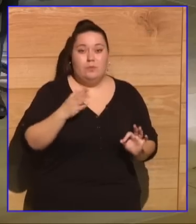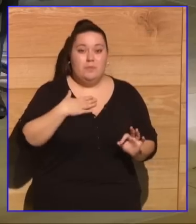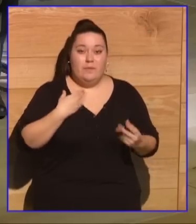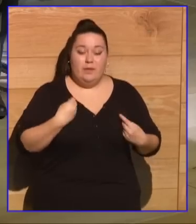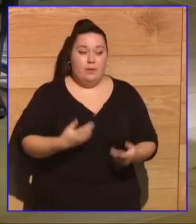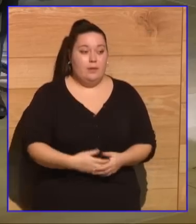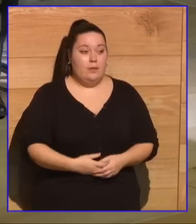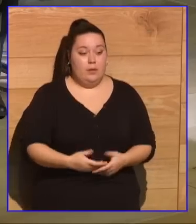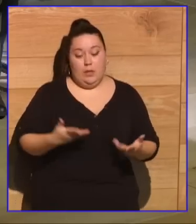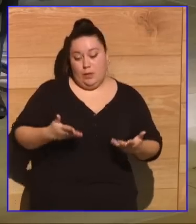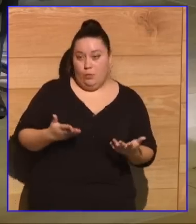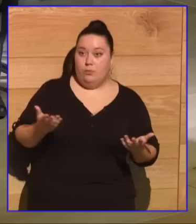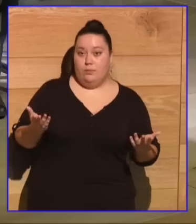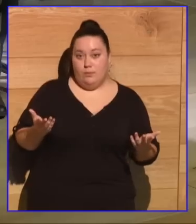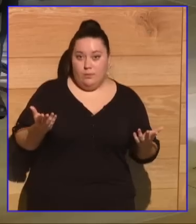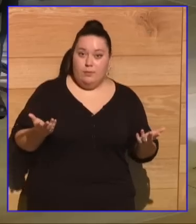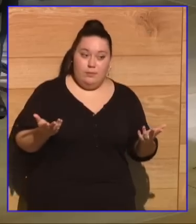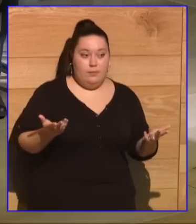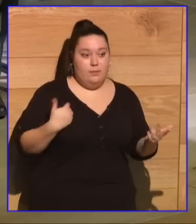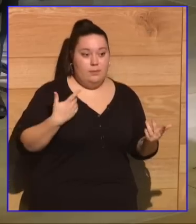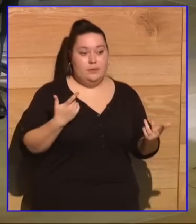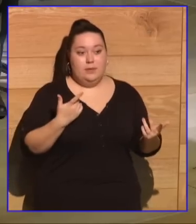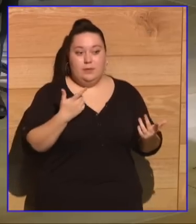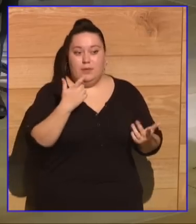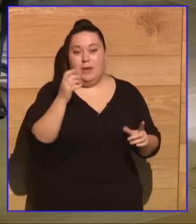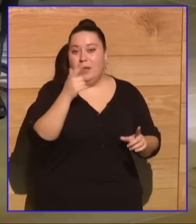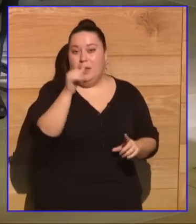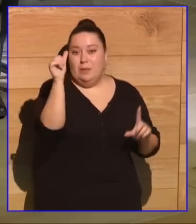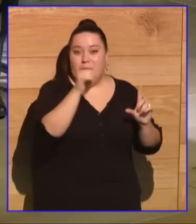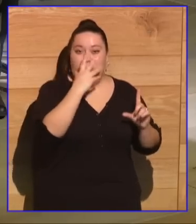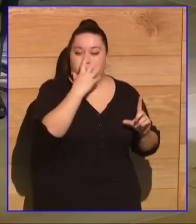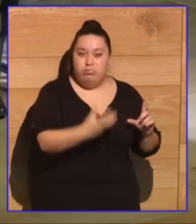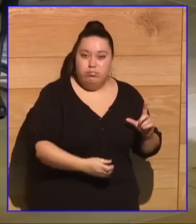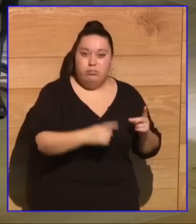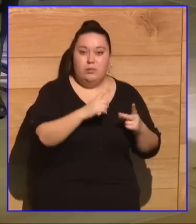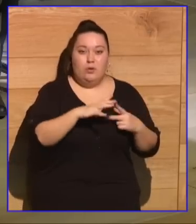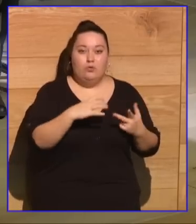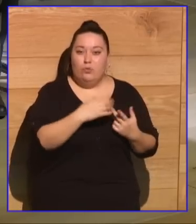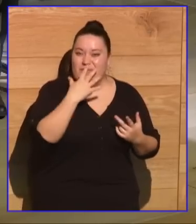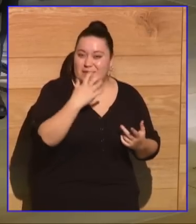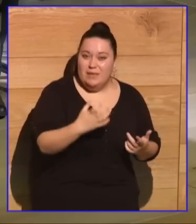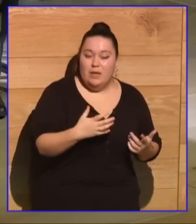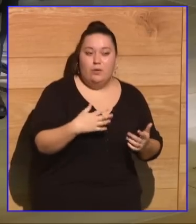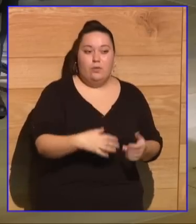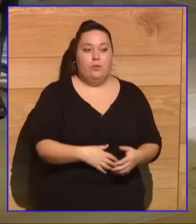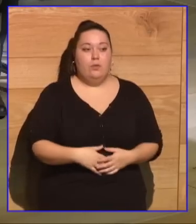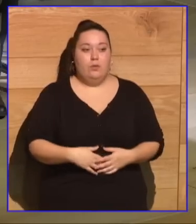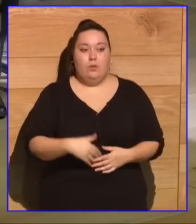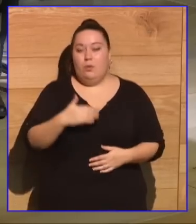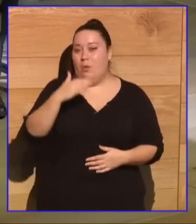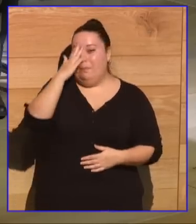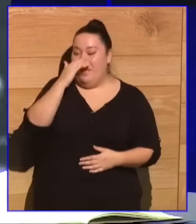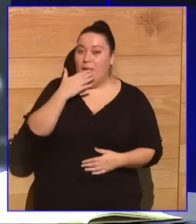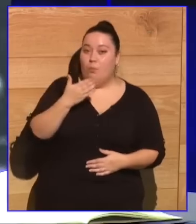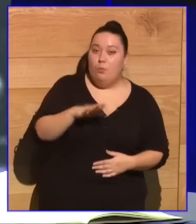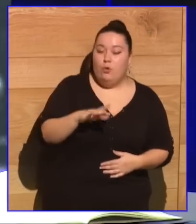vida. Pues hijo. Y sin embargo, esta película es absolutamente deprimente, se toma todo absolutamente en serio. Digo, claro, si me estás hablando de que murió tu padre y que